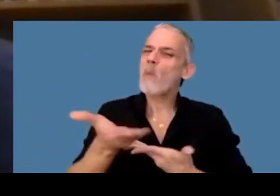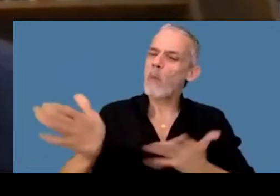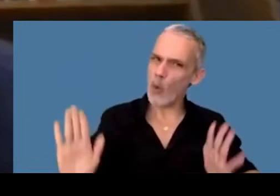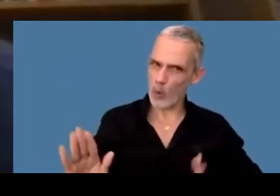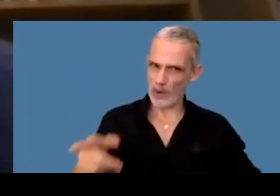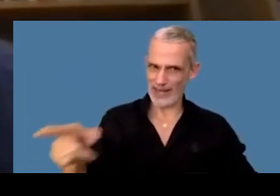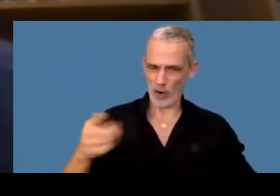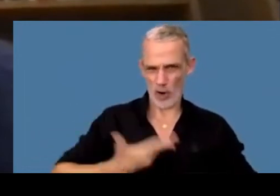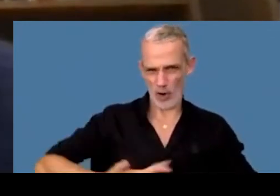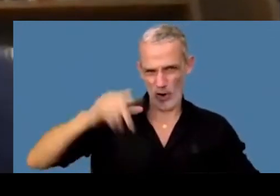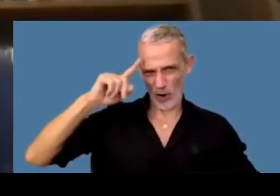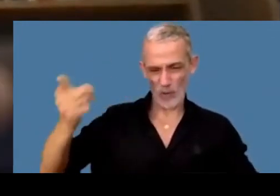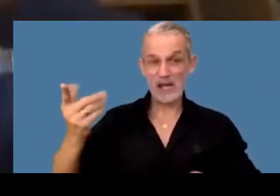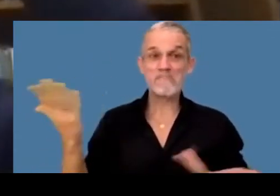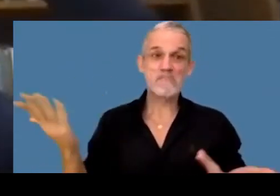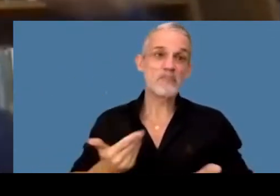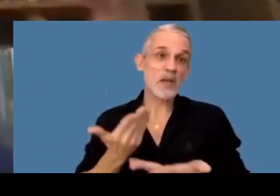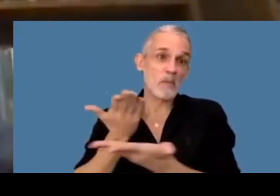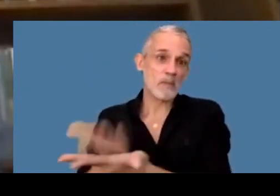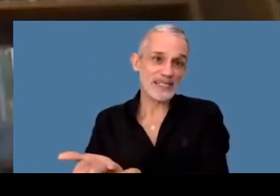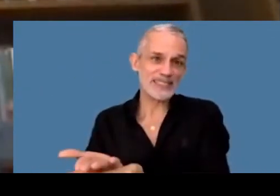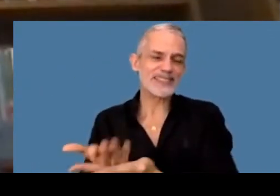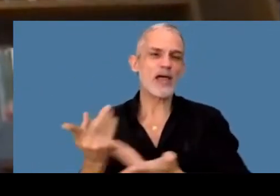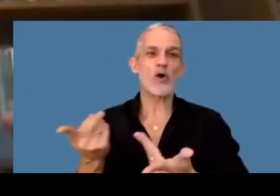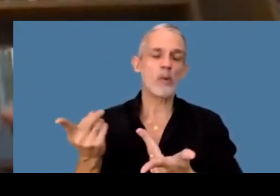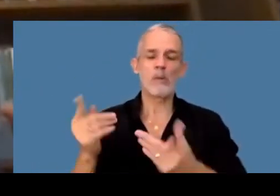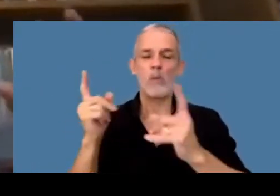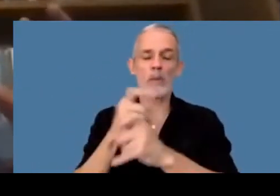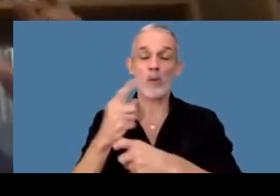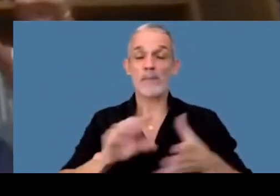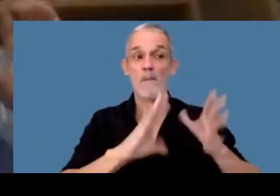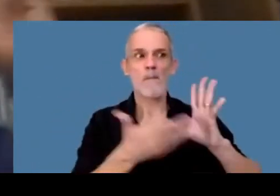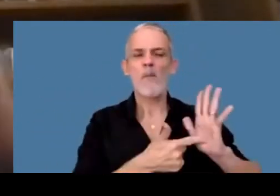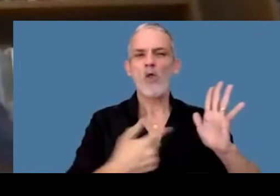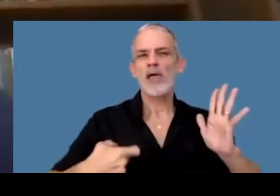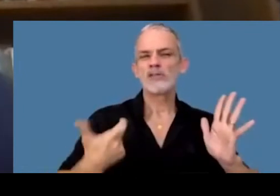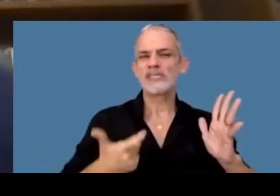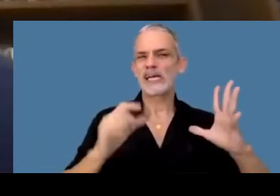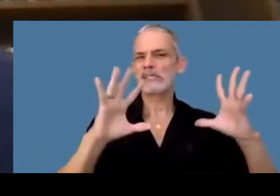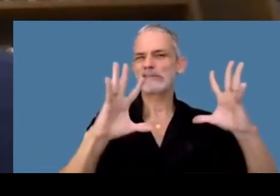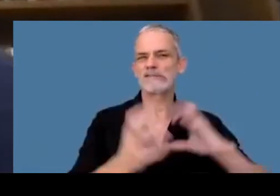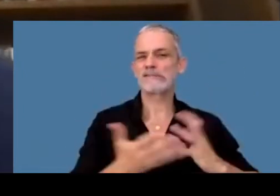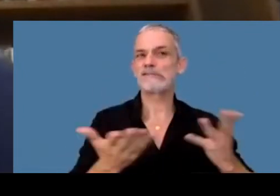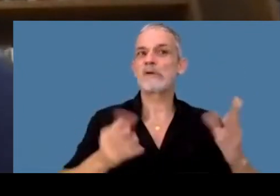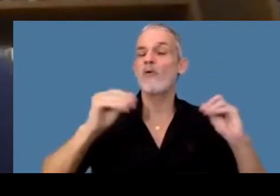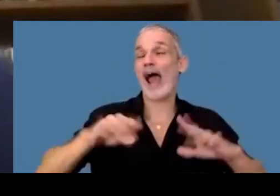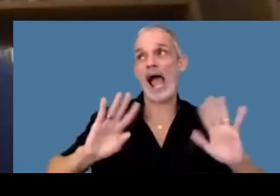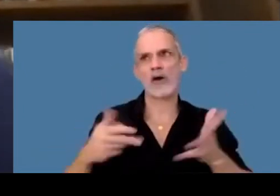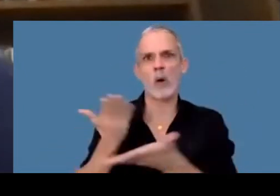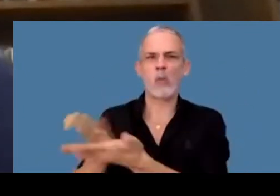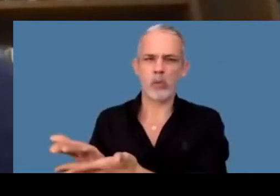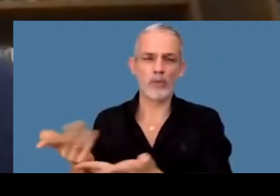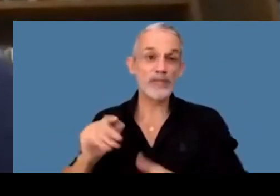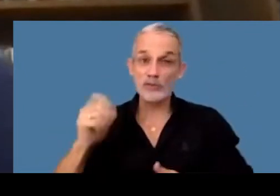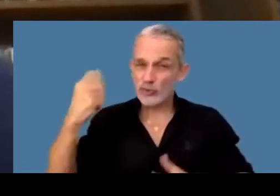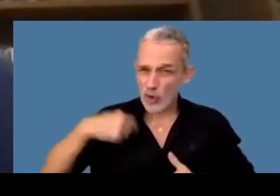muchas veces cuando han sido presentados como la crisis del modelo sindical argentino, que el modelo sindical argentino, lo que yo prioritariamente